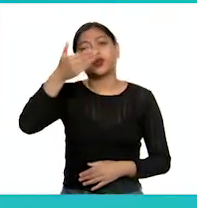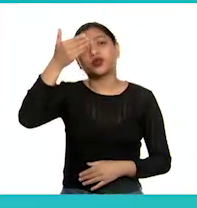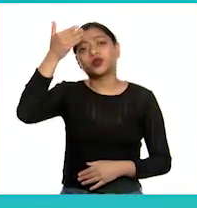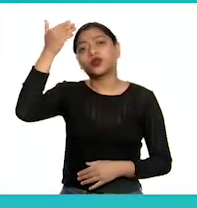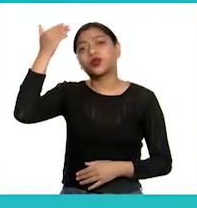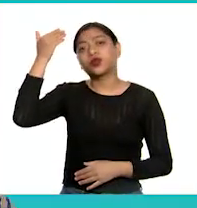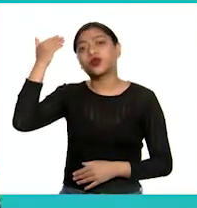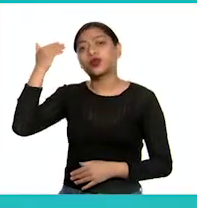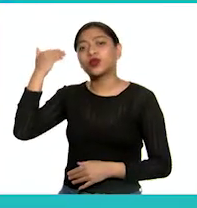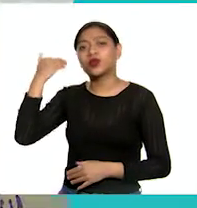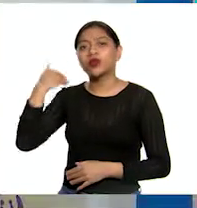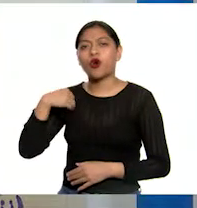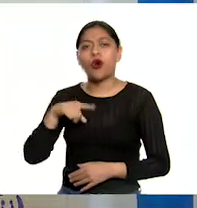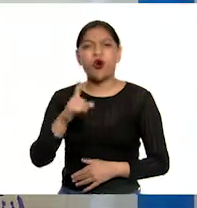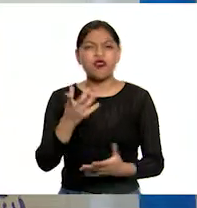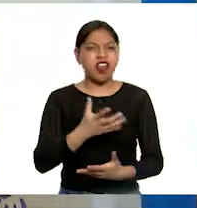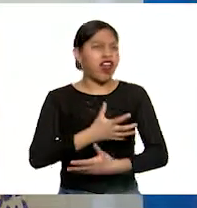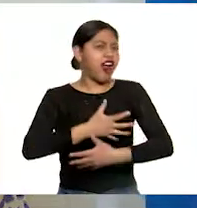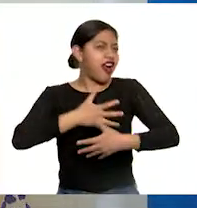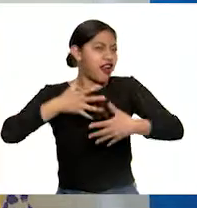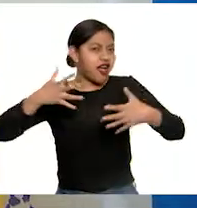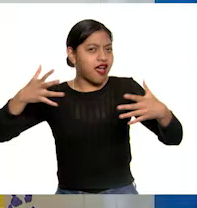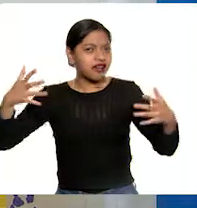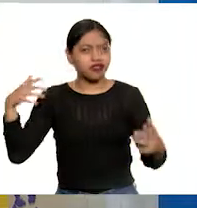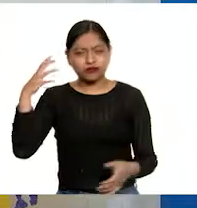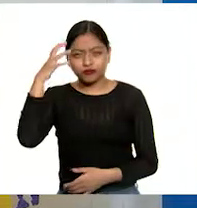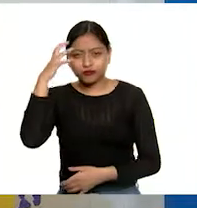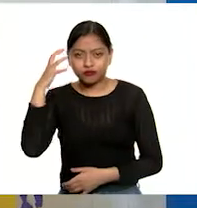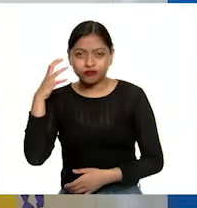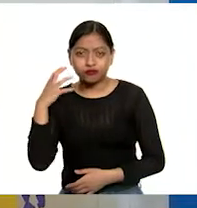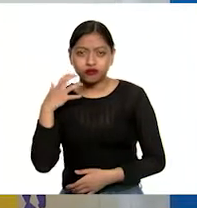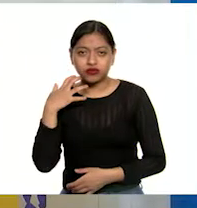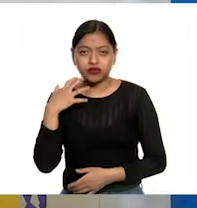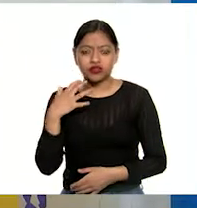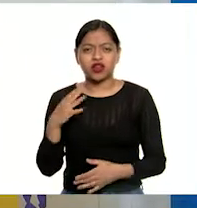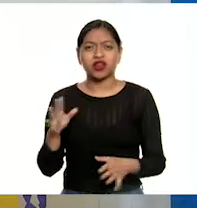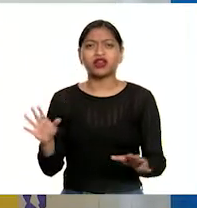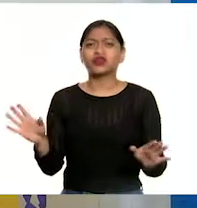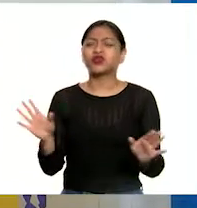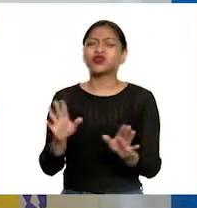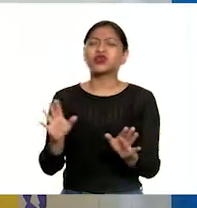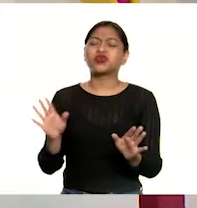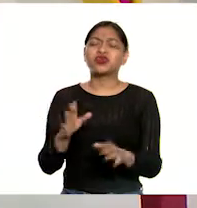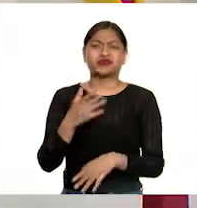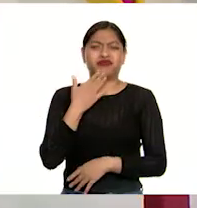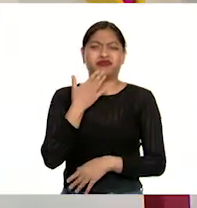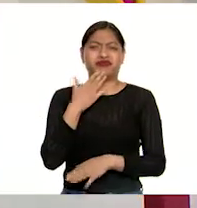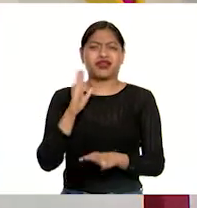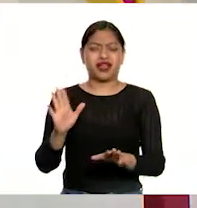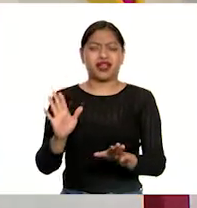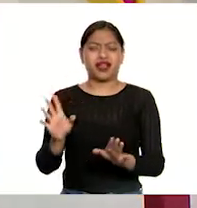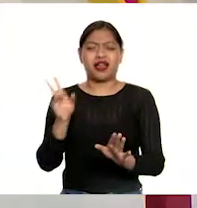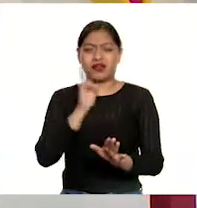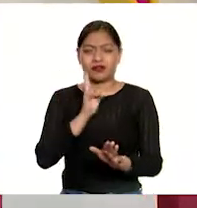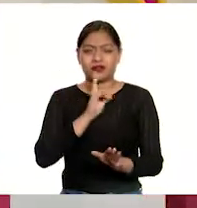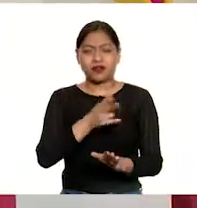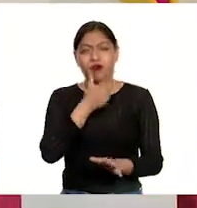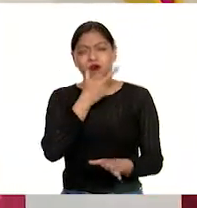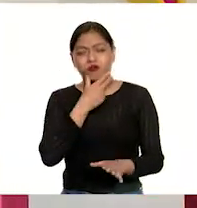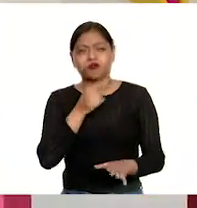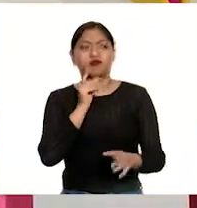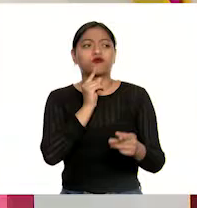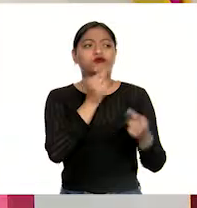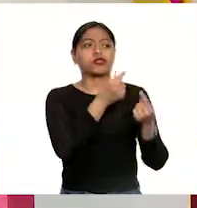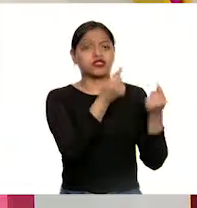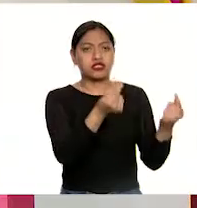vez un gran león. ¿Qué pasó? Ay, no, maestra, no. A ver, las niñas y los